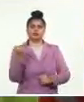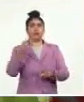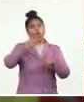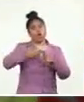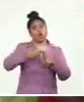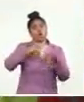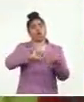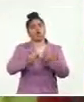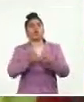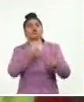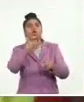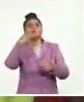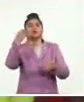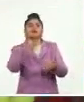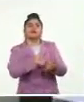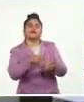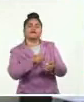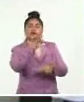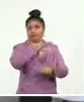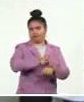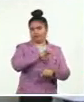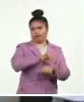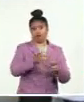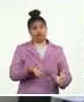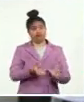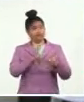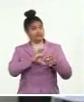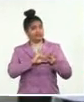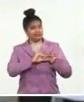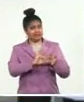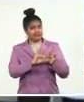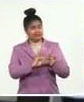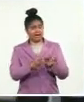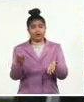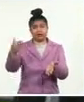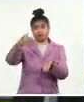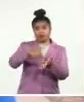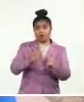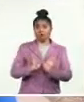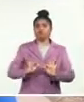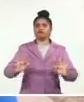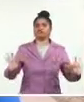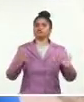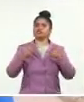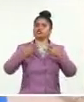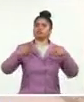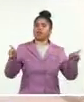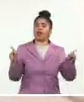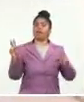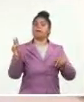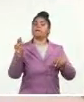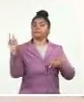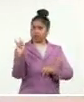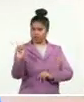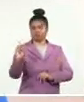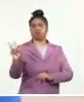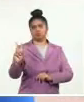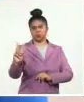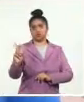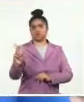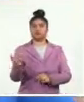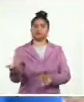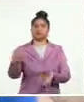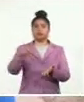diabetes y sus complicaciones más severas se encuentran expertos venezolanos venezuela participa en este evento van a participar